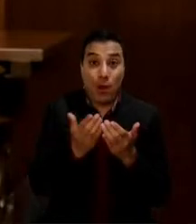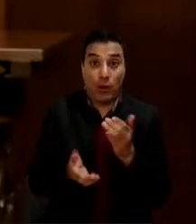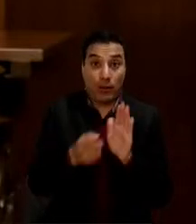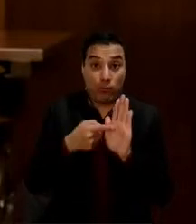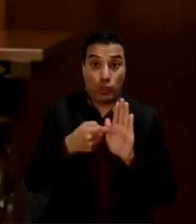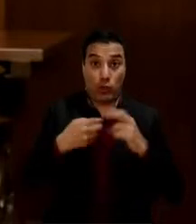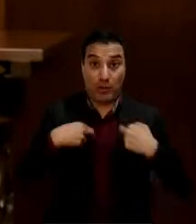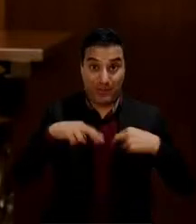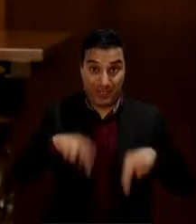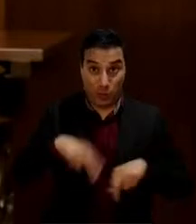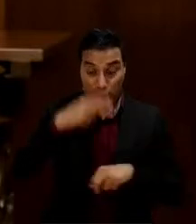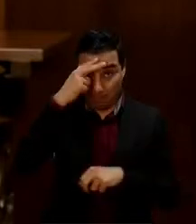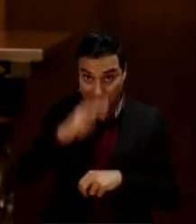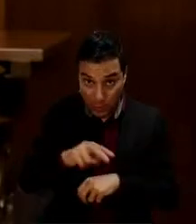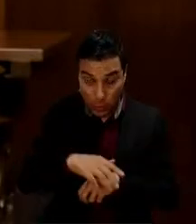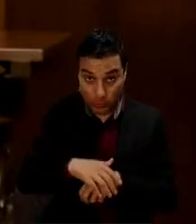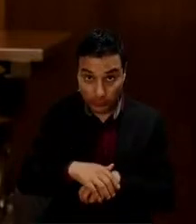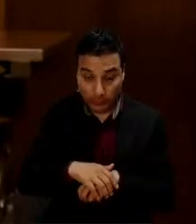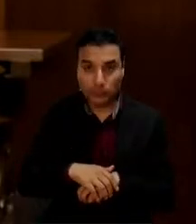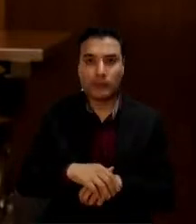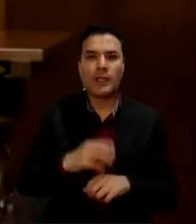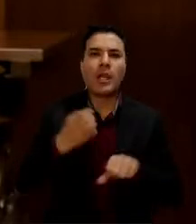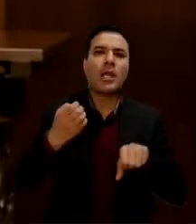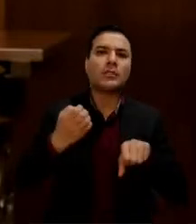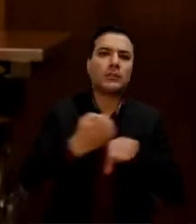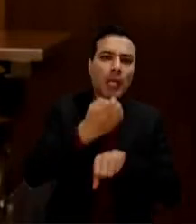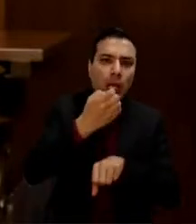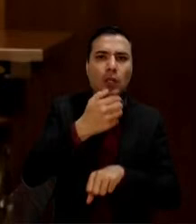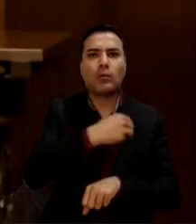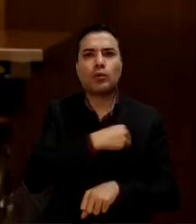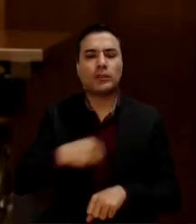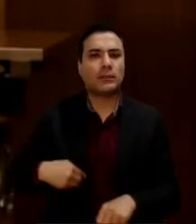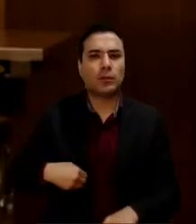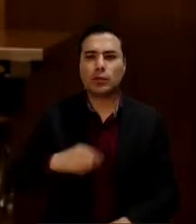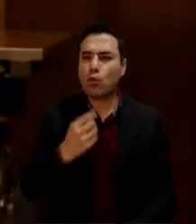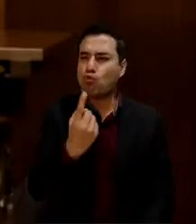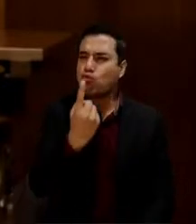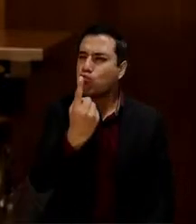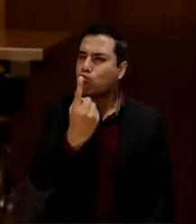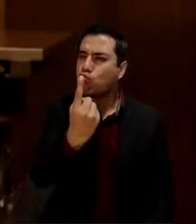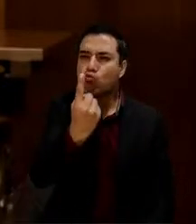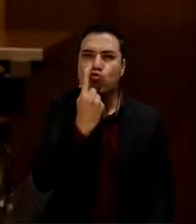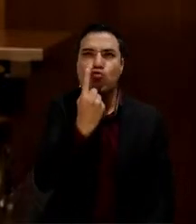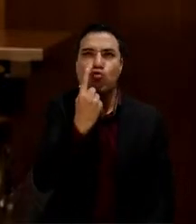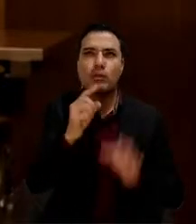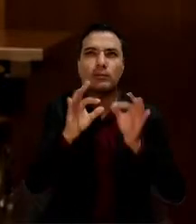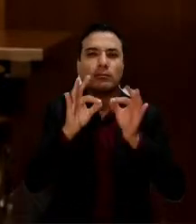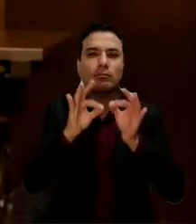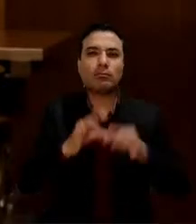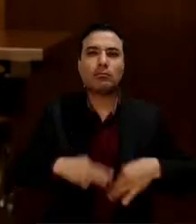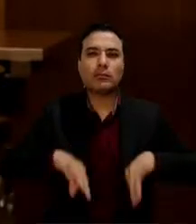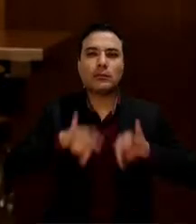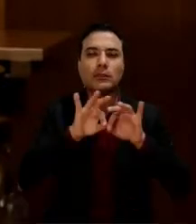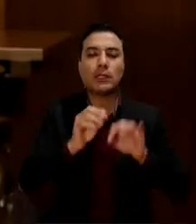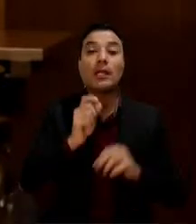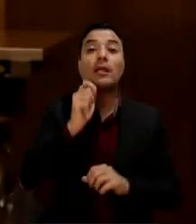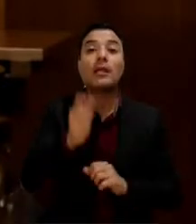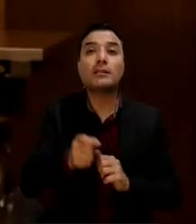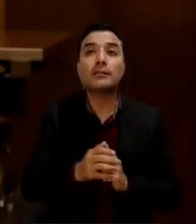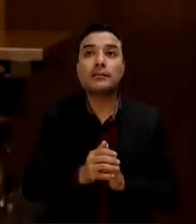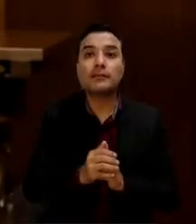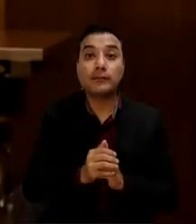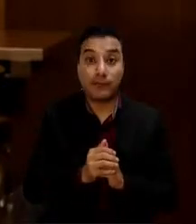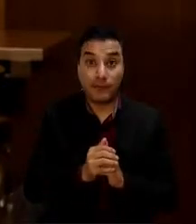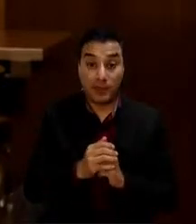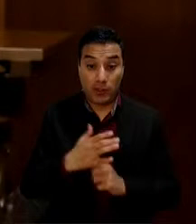país, Estado y municipios, debe de prevalecer una reciprocidad entre los actos